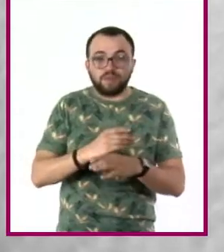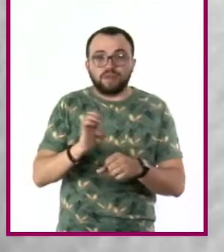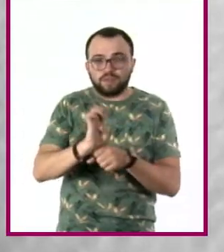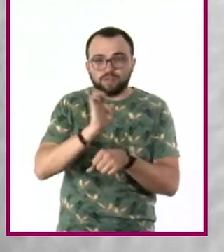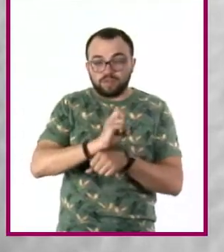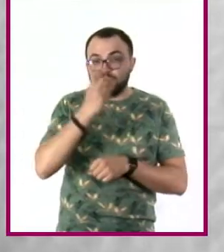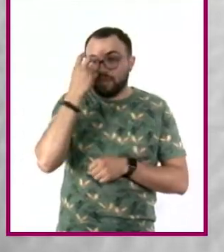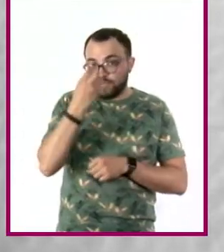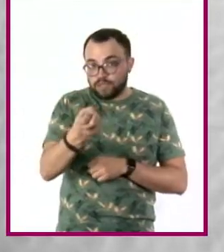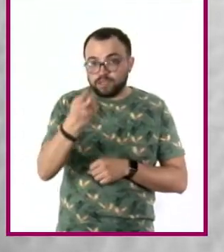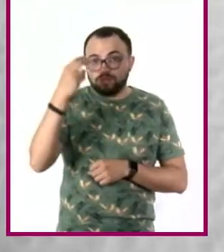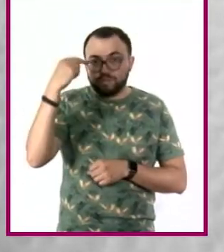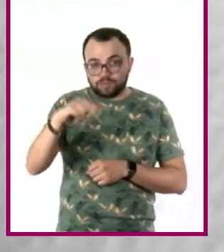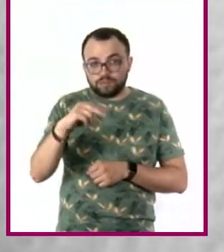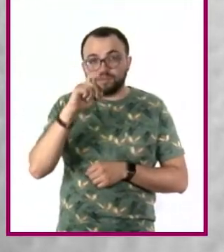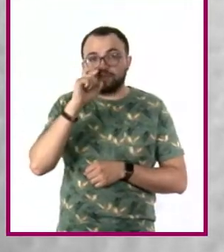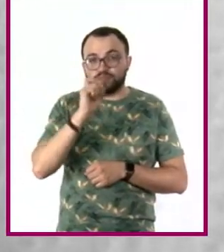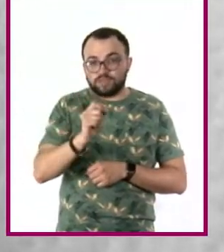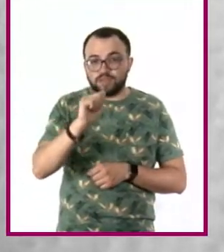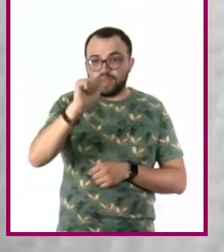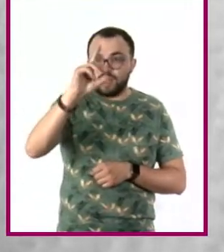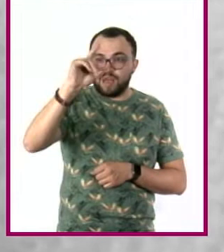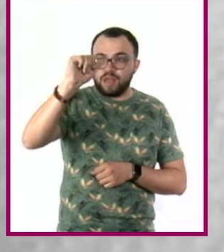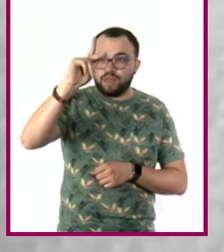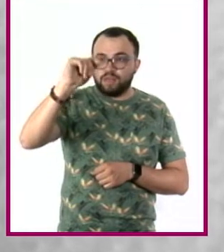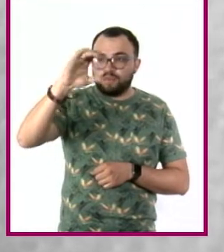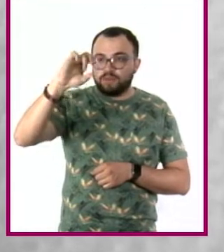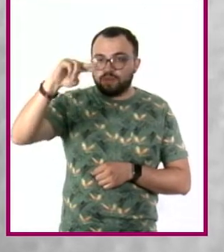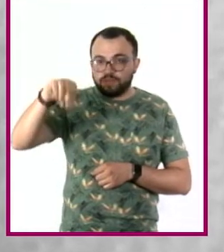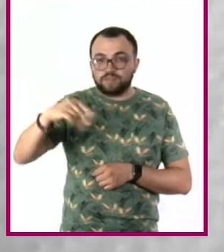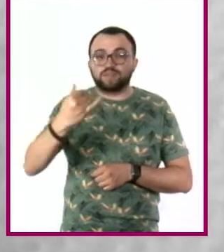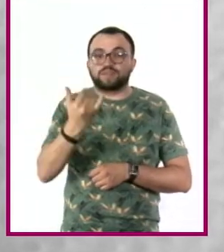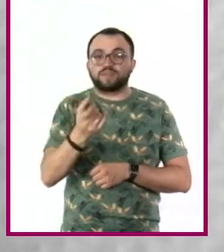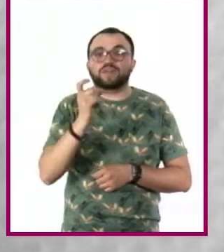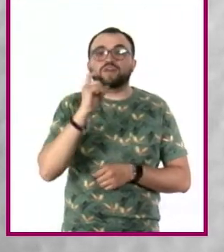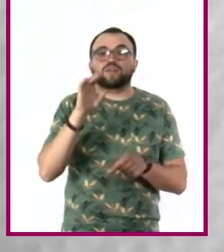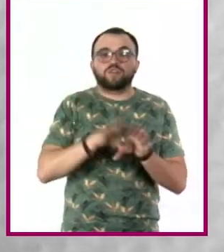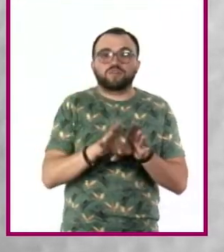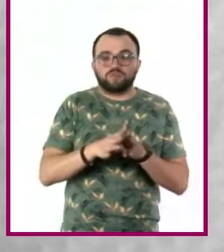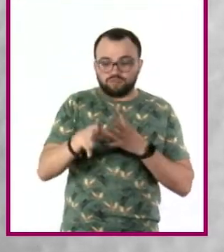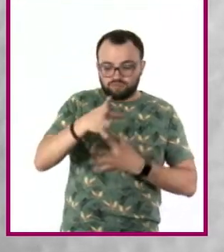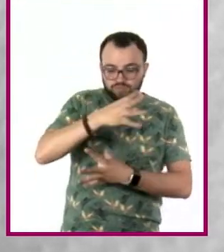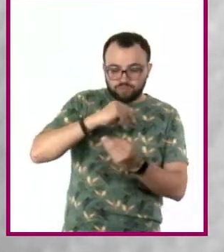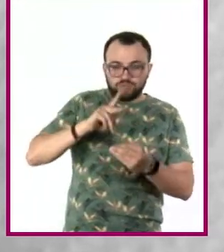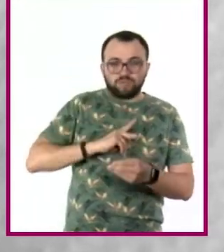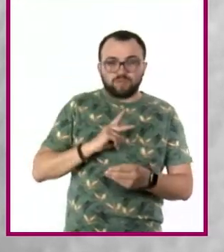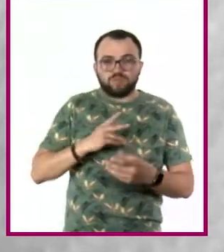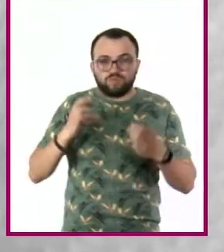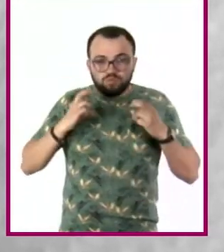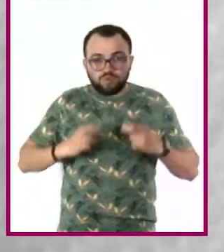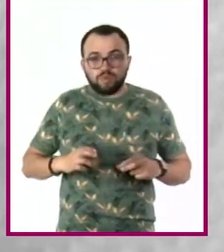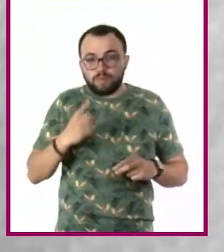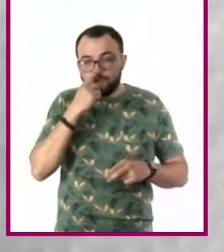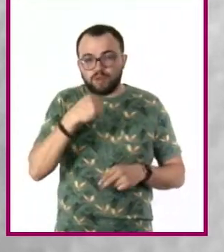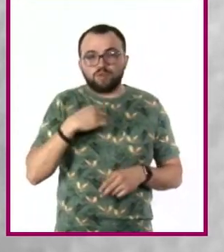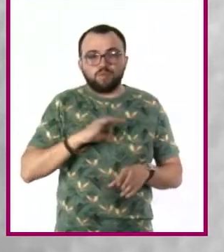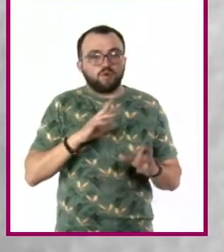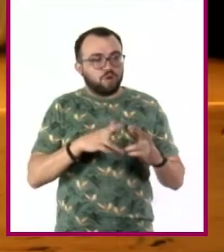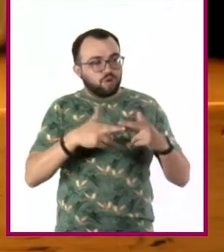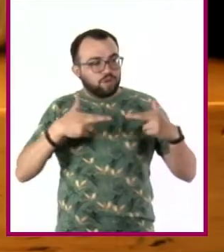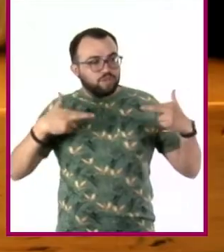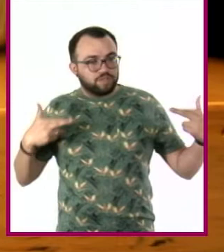se llama adaptación y se llama resiliencia para poder resolver en un momento dado el